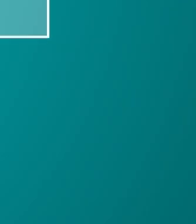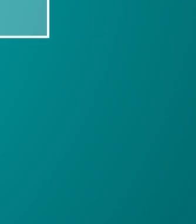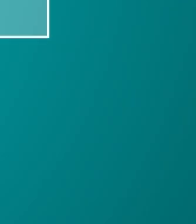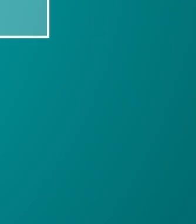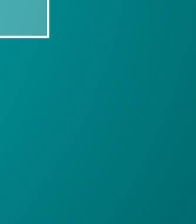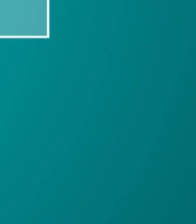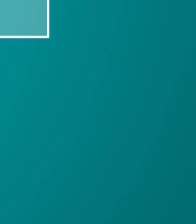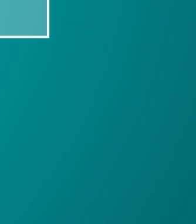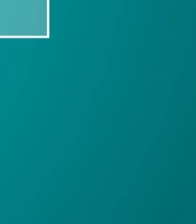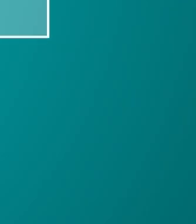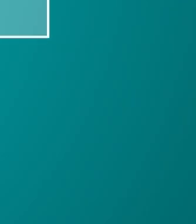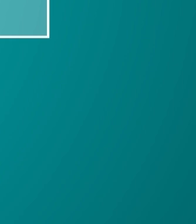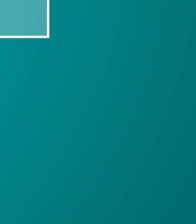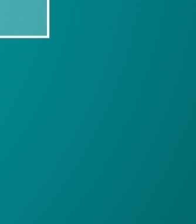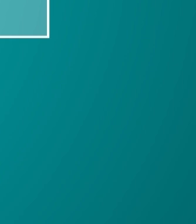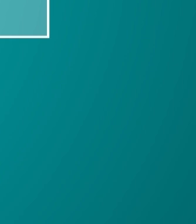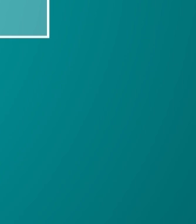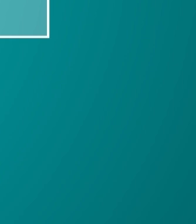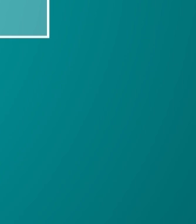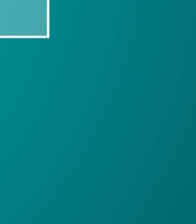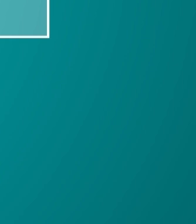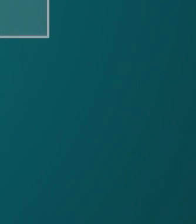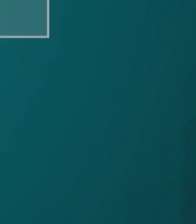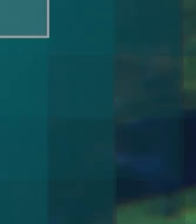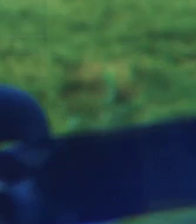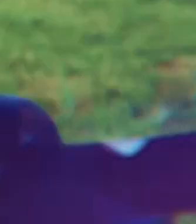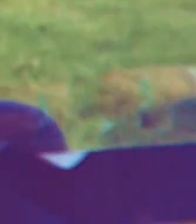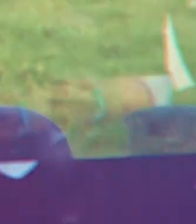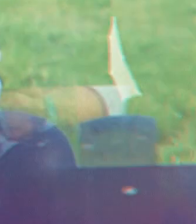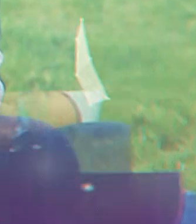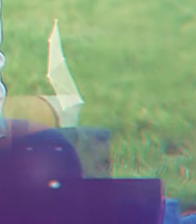manejo del Word y sus posibilidades literarias.